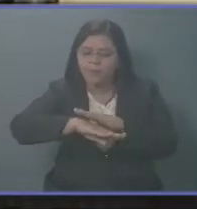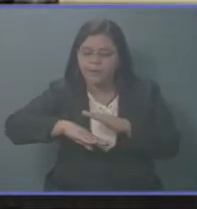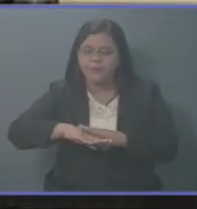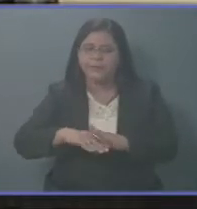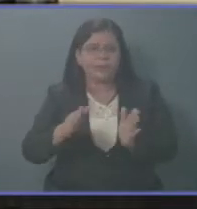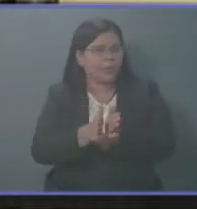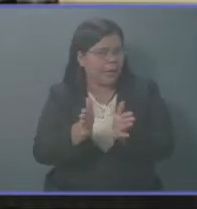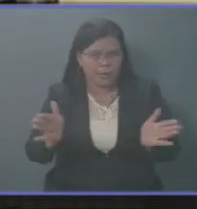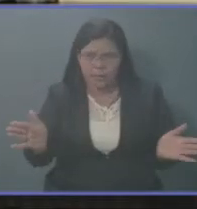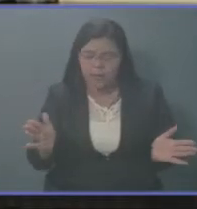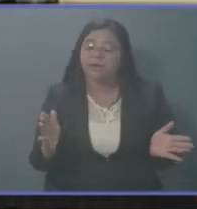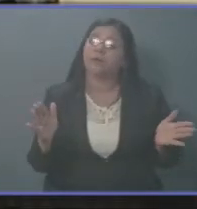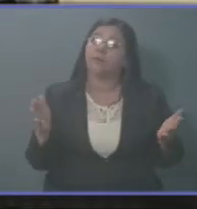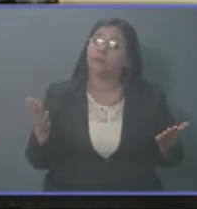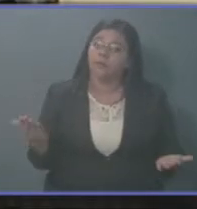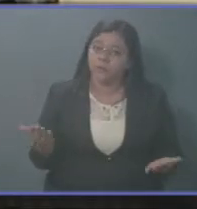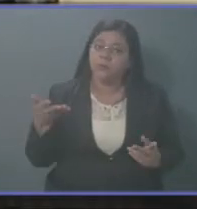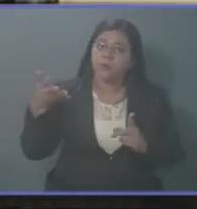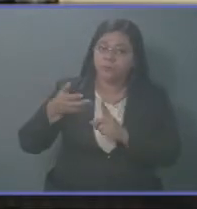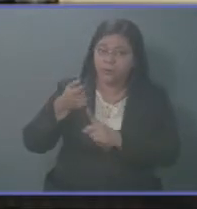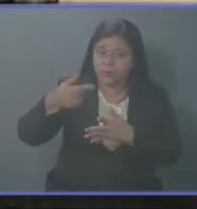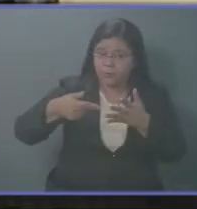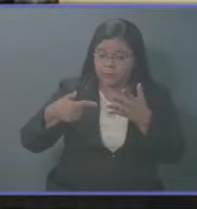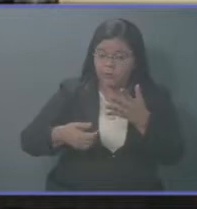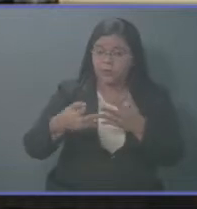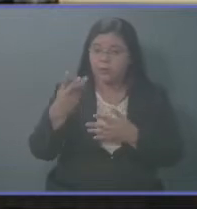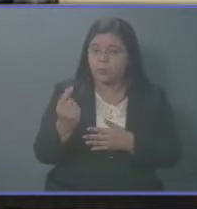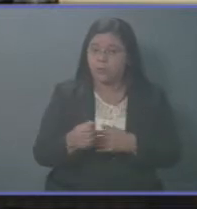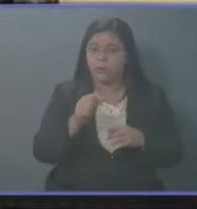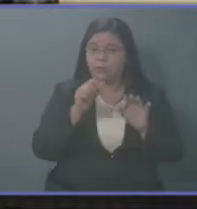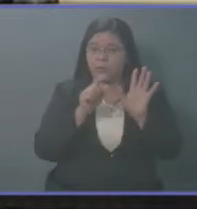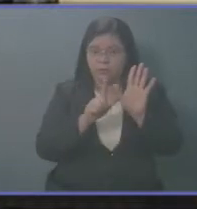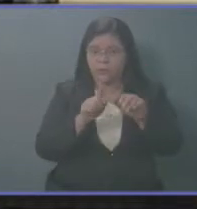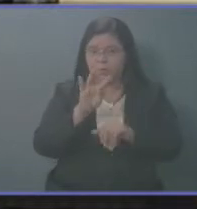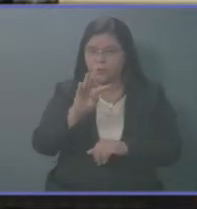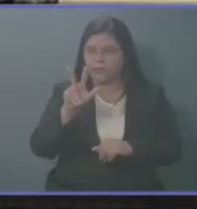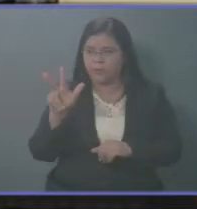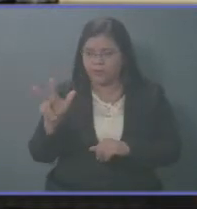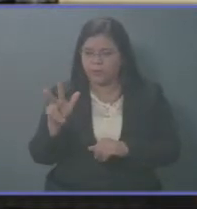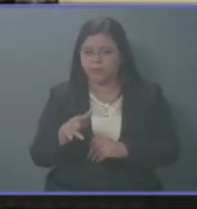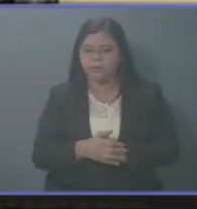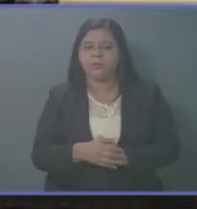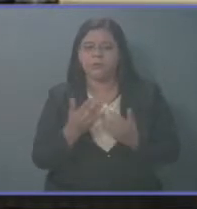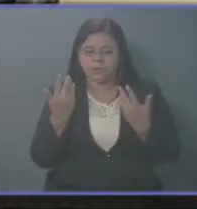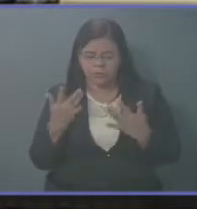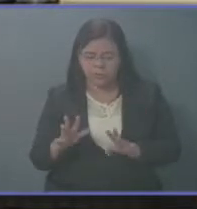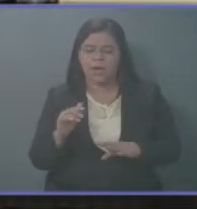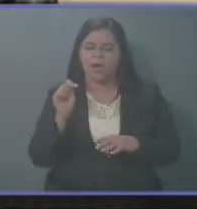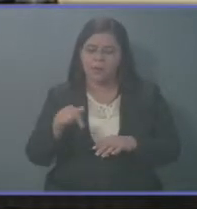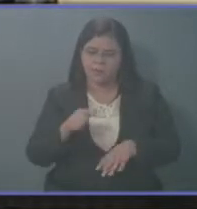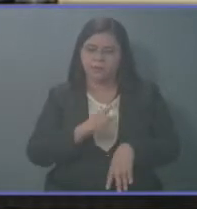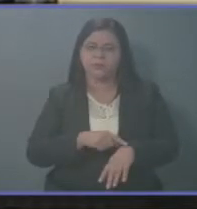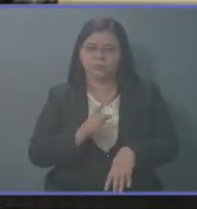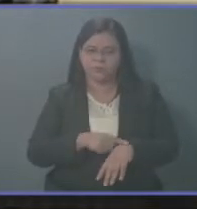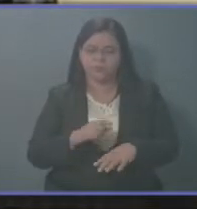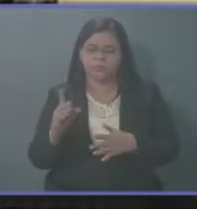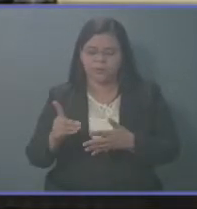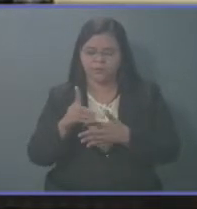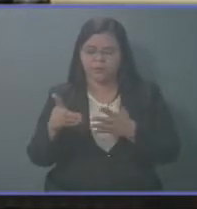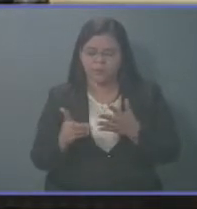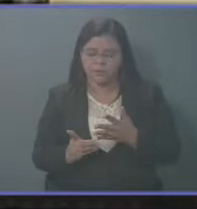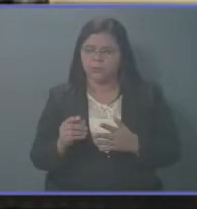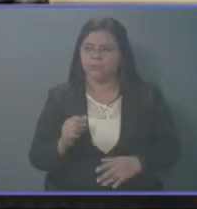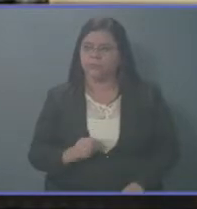en general, por lo que el objeto del decreto legislativo número 642 en estudio ya se encuentra desarrollado en el decreto